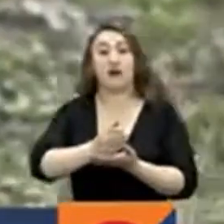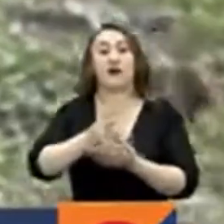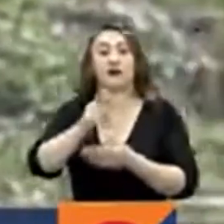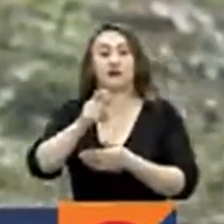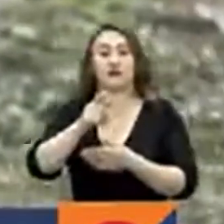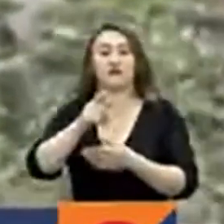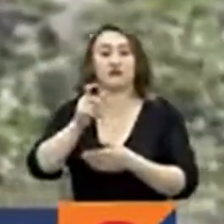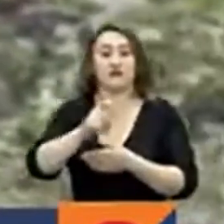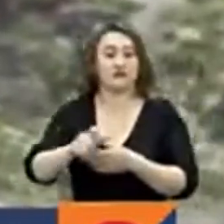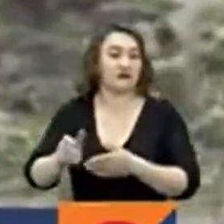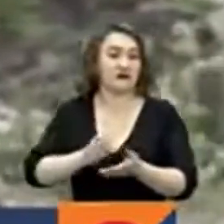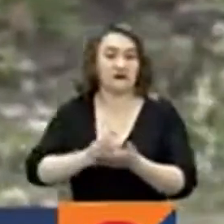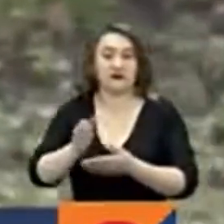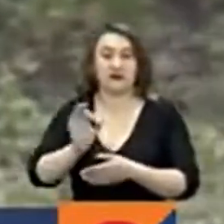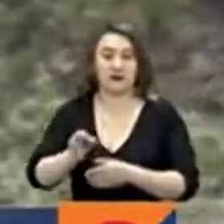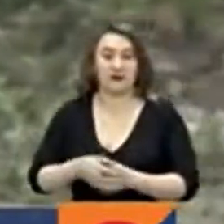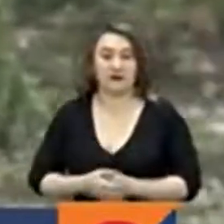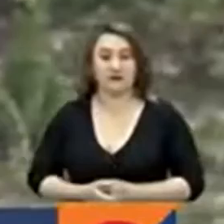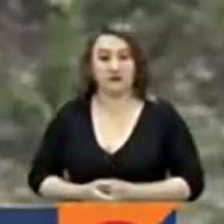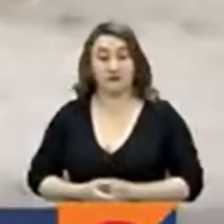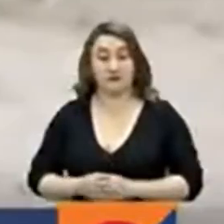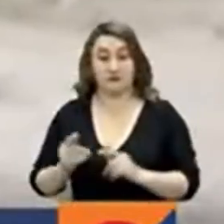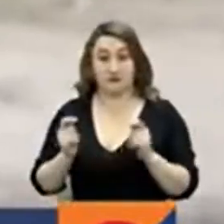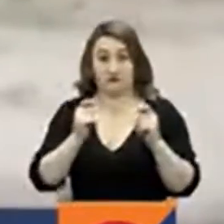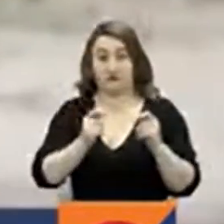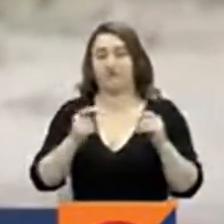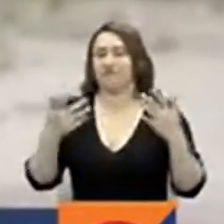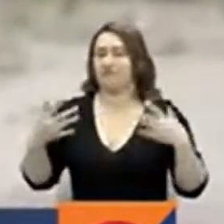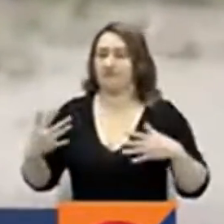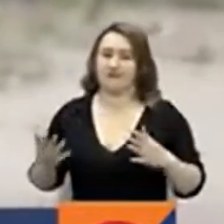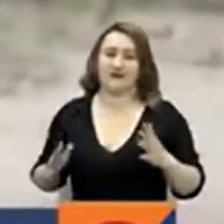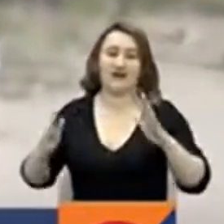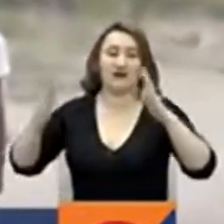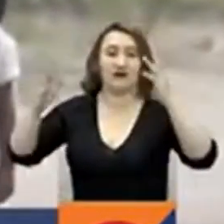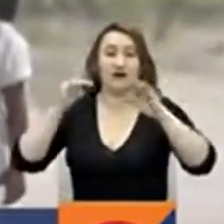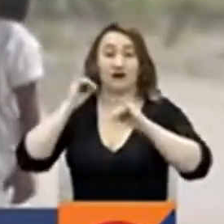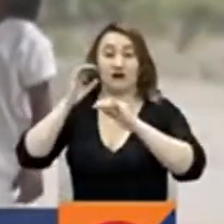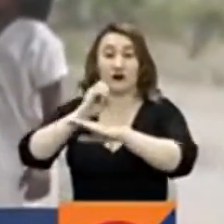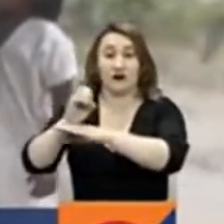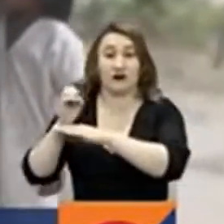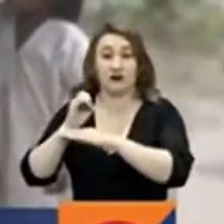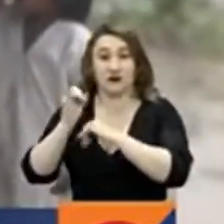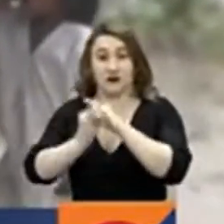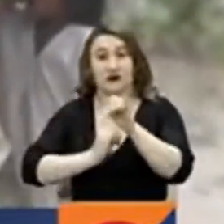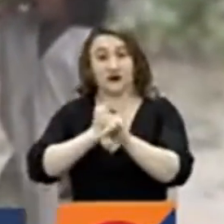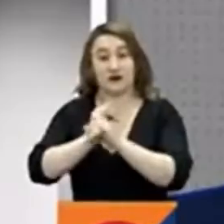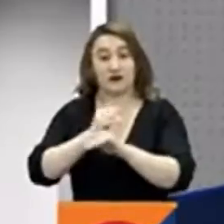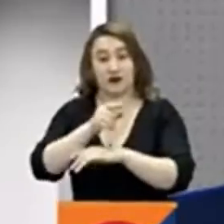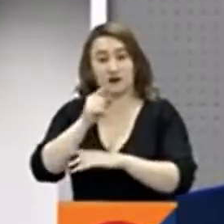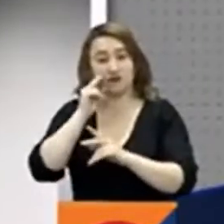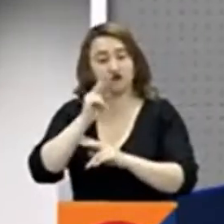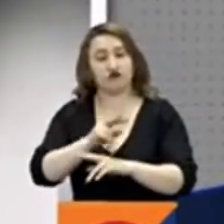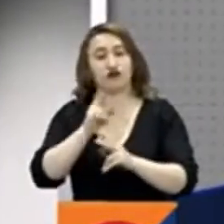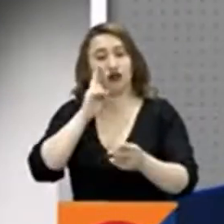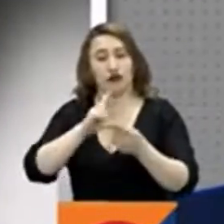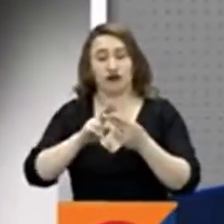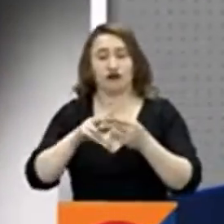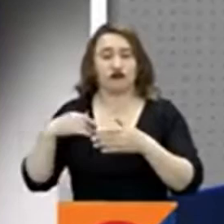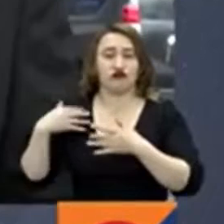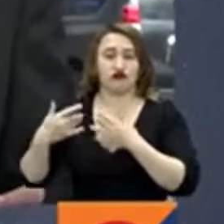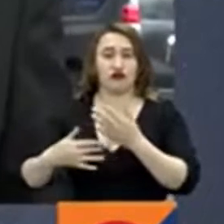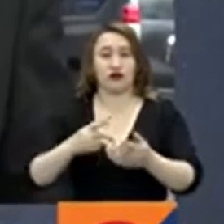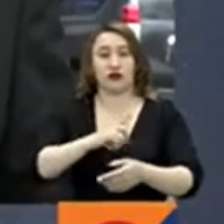siempre va a estar. Su designación fue celebrada por las organizaciones internacionales que han seguido su trayectoria como líder